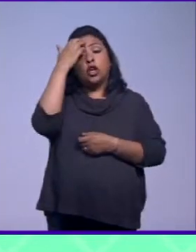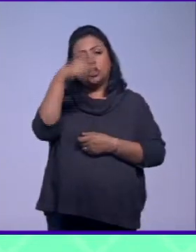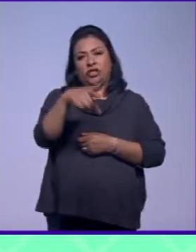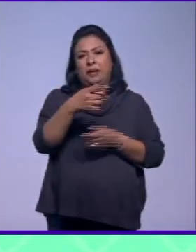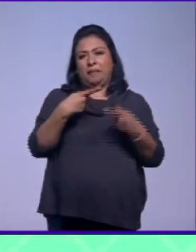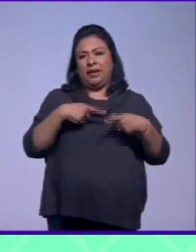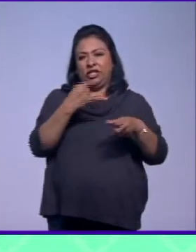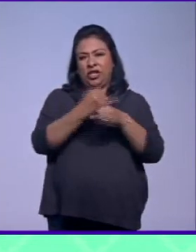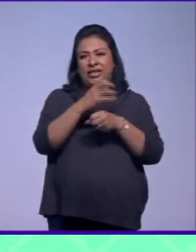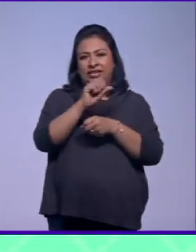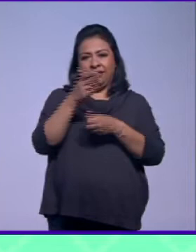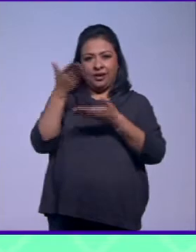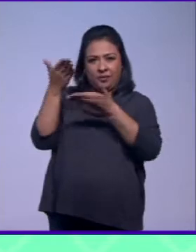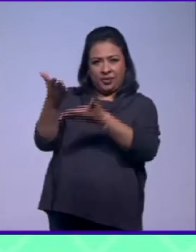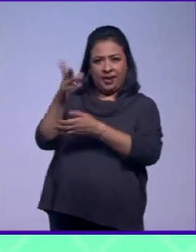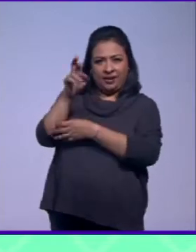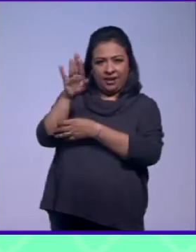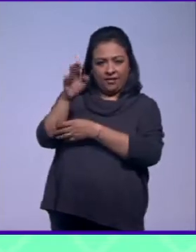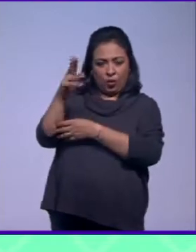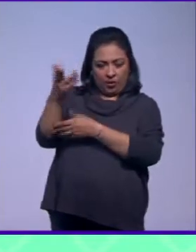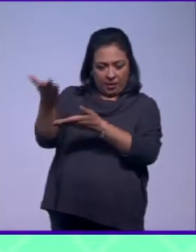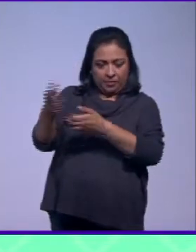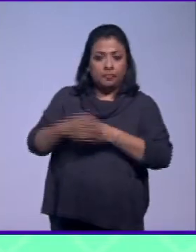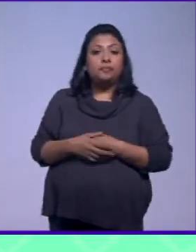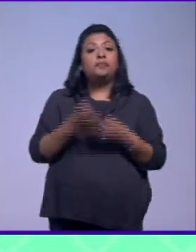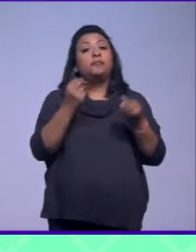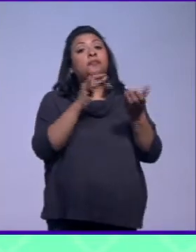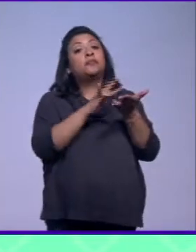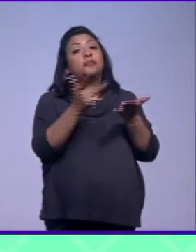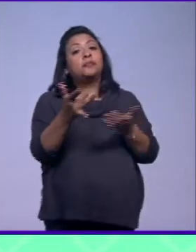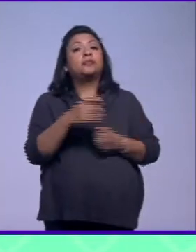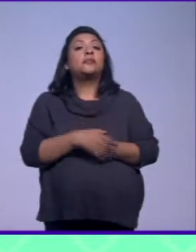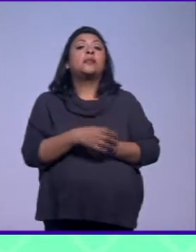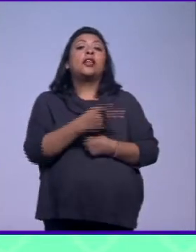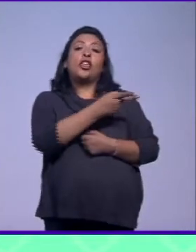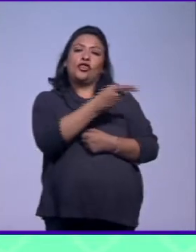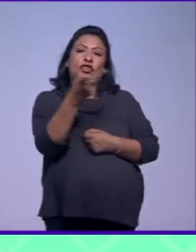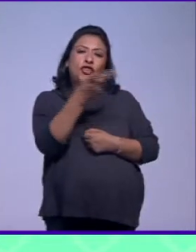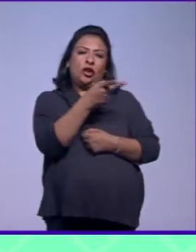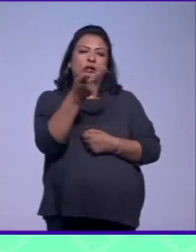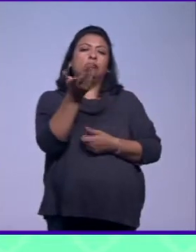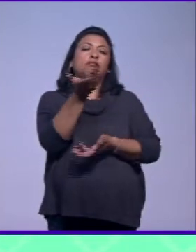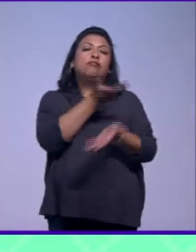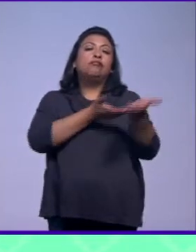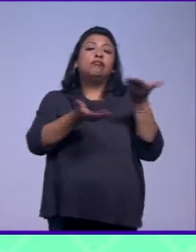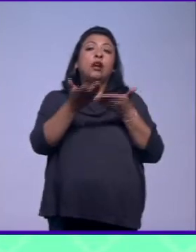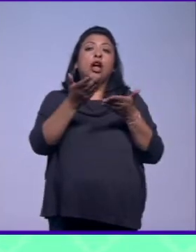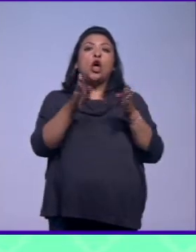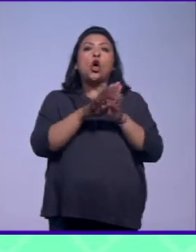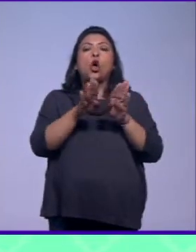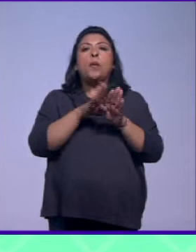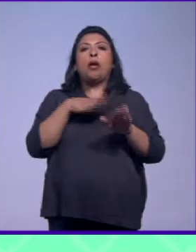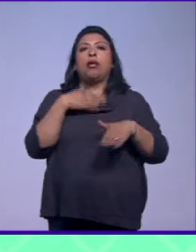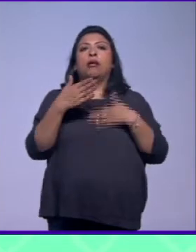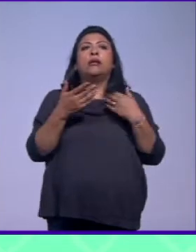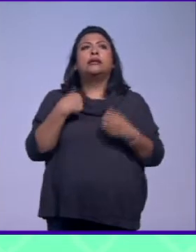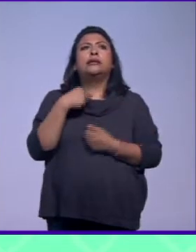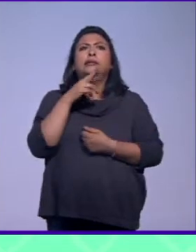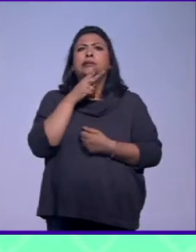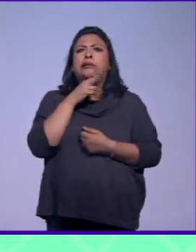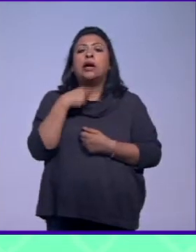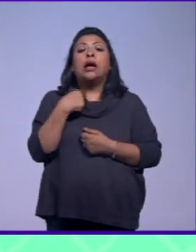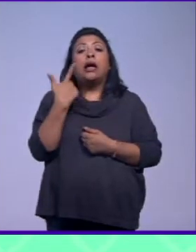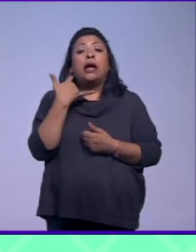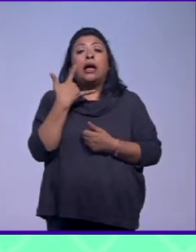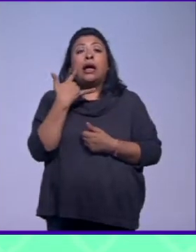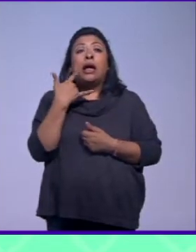volvemos con ustedes rafa woman gracias maestro por compartirnos esta aventura estoy preocupado yo voy a